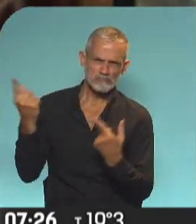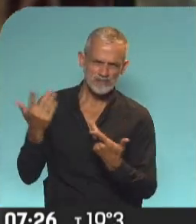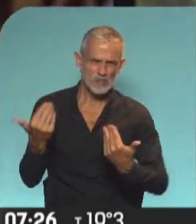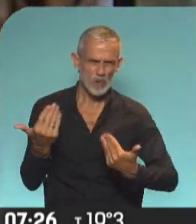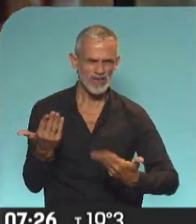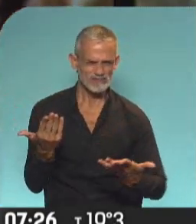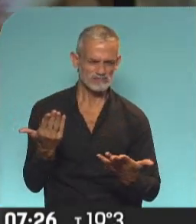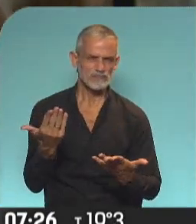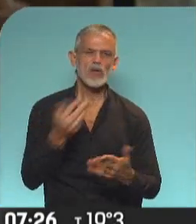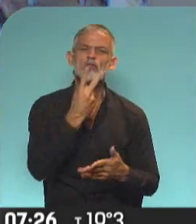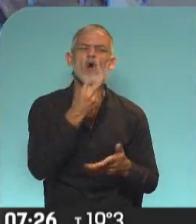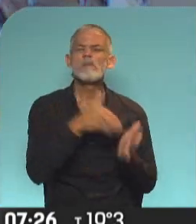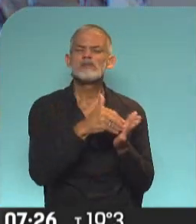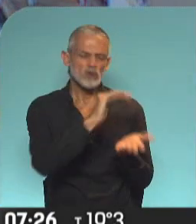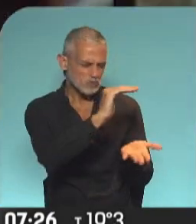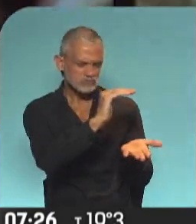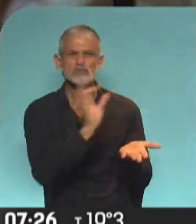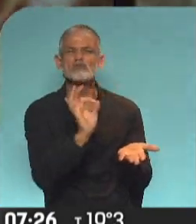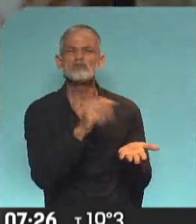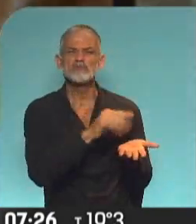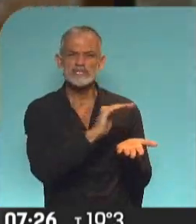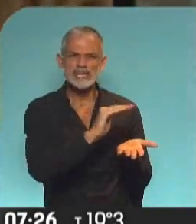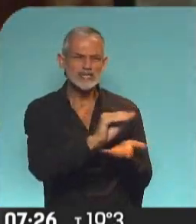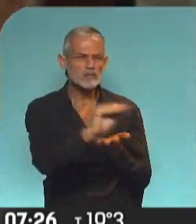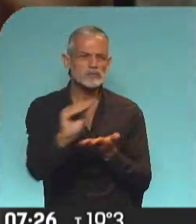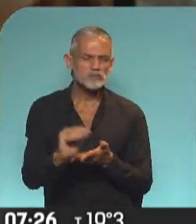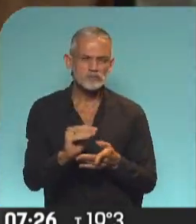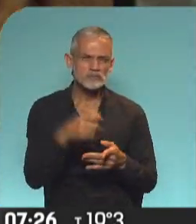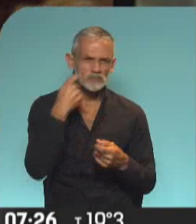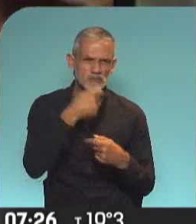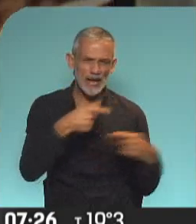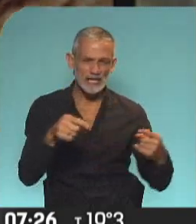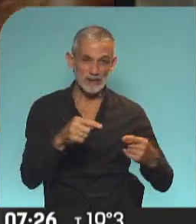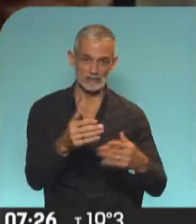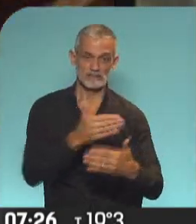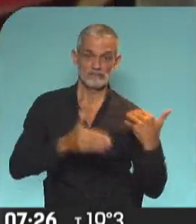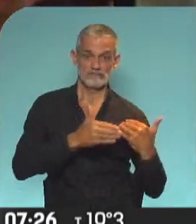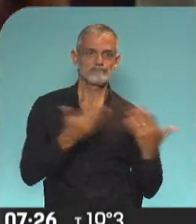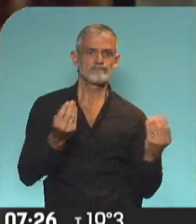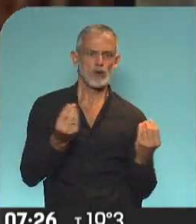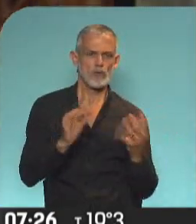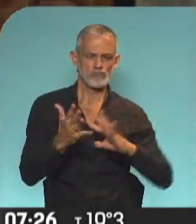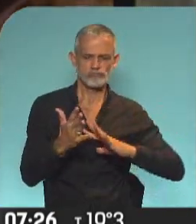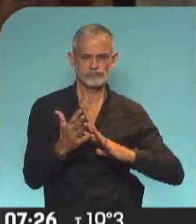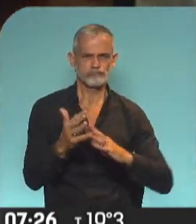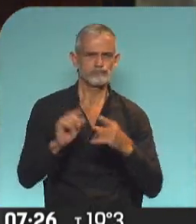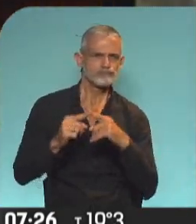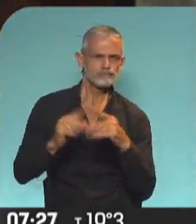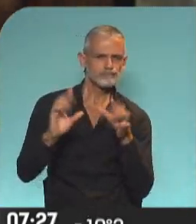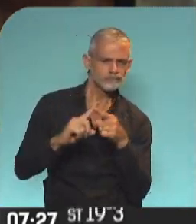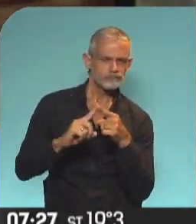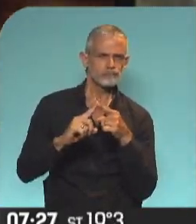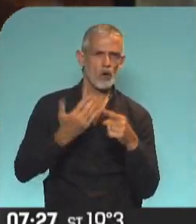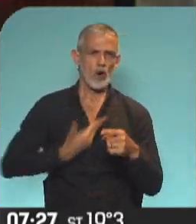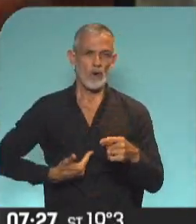con que haya 2 millones de toneladas es suficiente, pero bueno, volver atrás hay que ver cómo configura las relaciones políticas entre